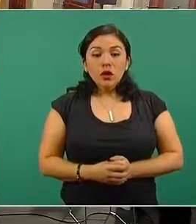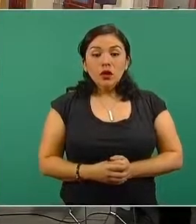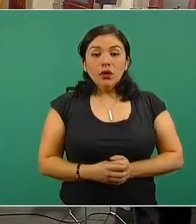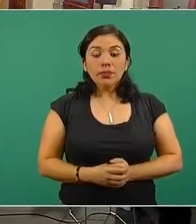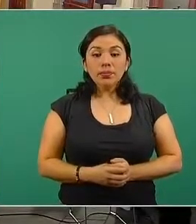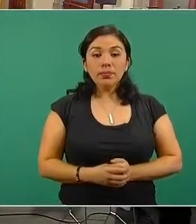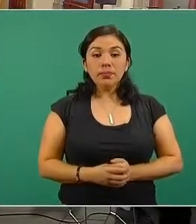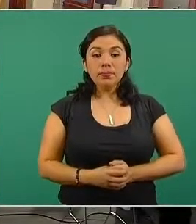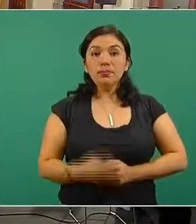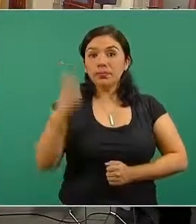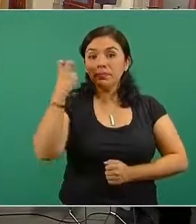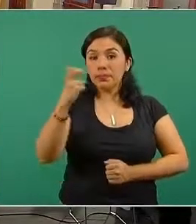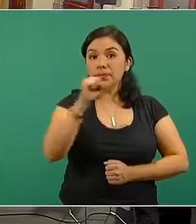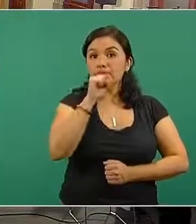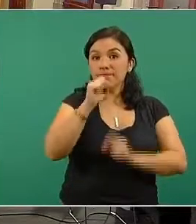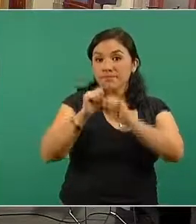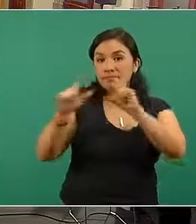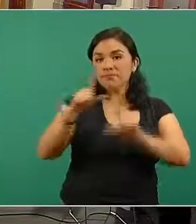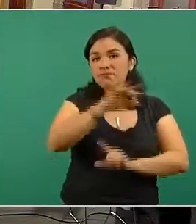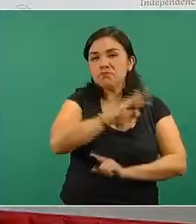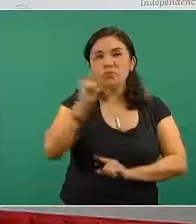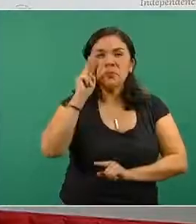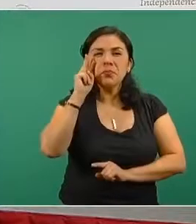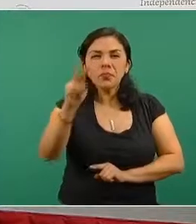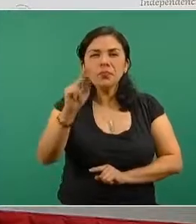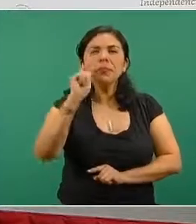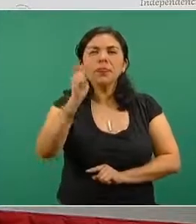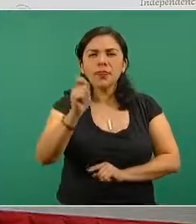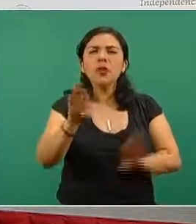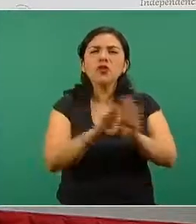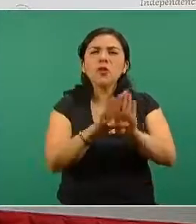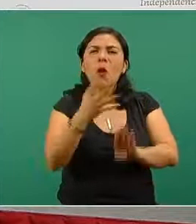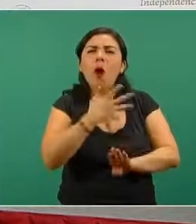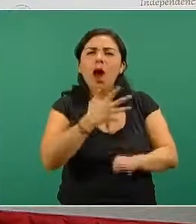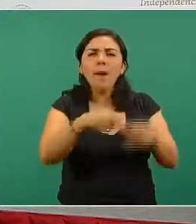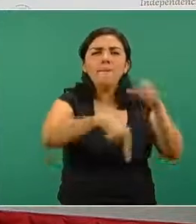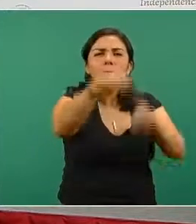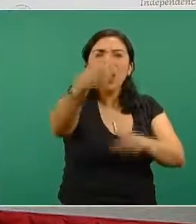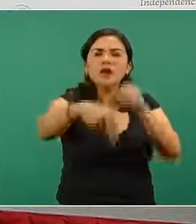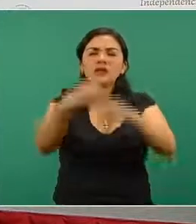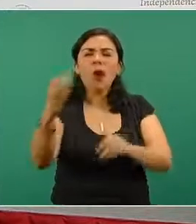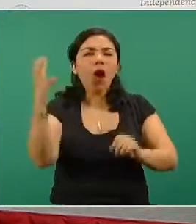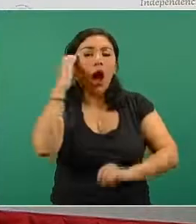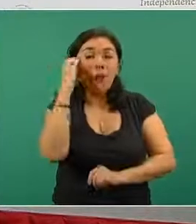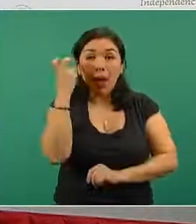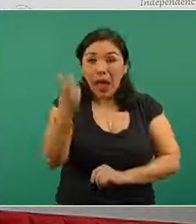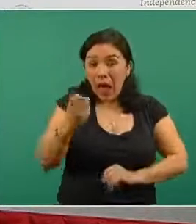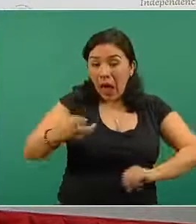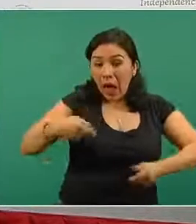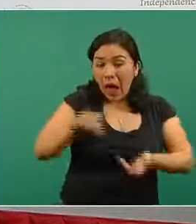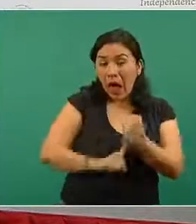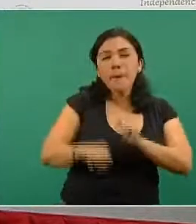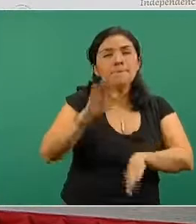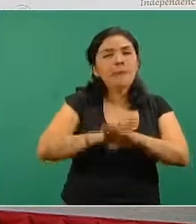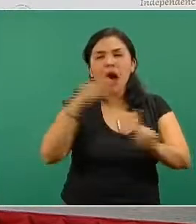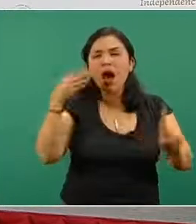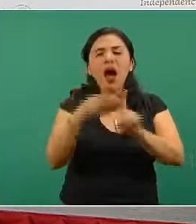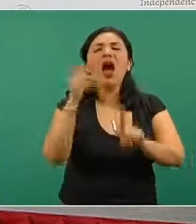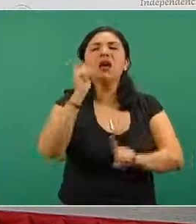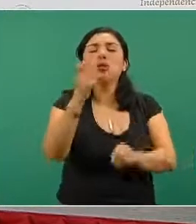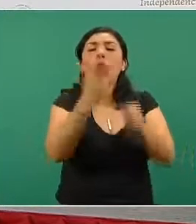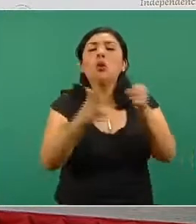En esta otra lámina podemos identificar la disponibilidad de camas, esta disponibilidad de camas específicamente